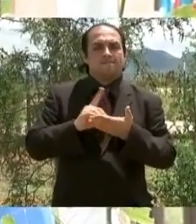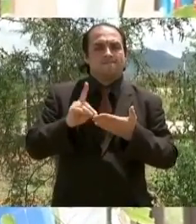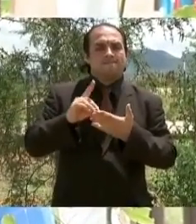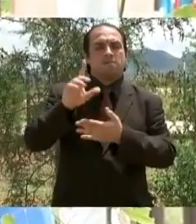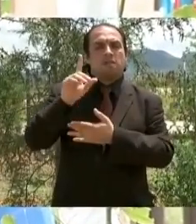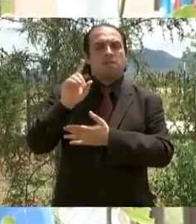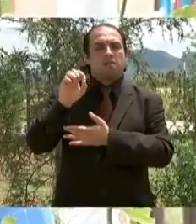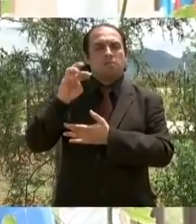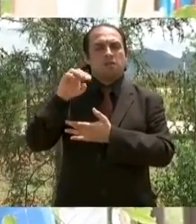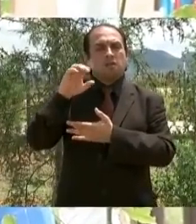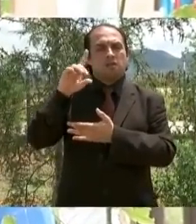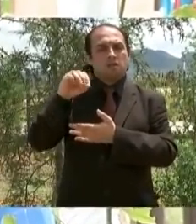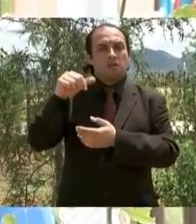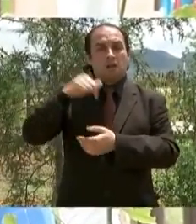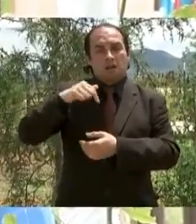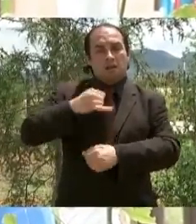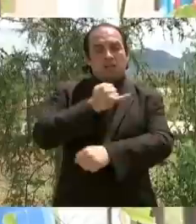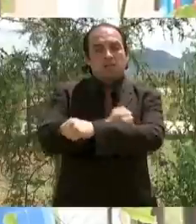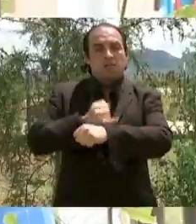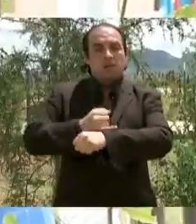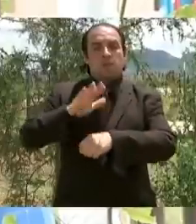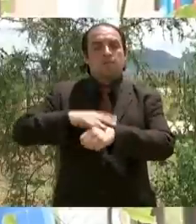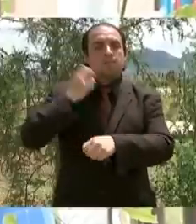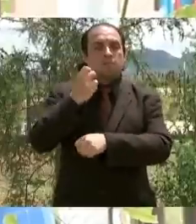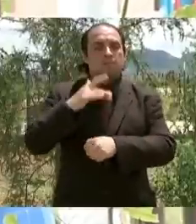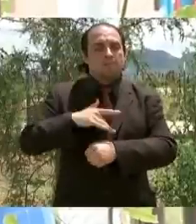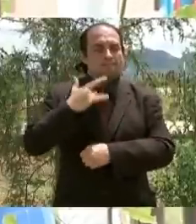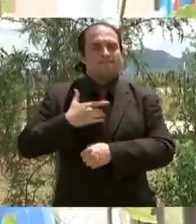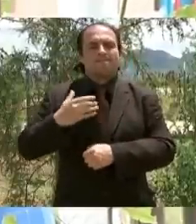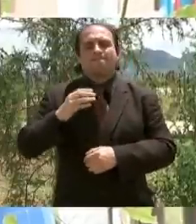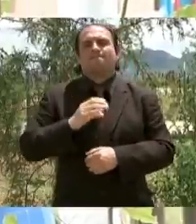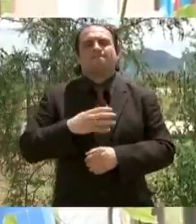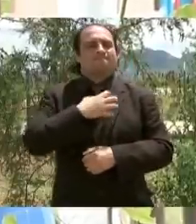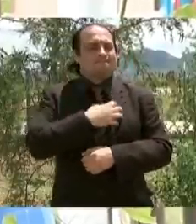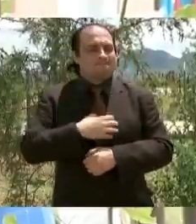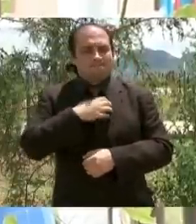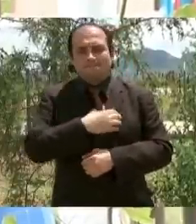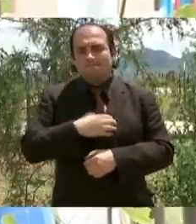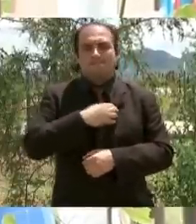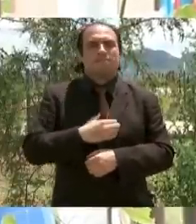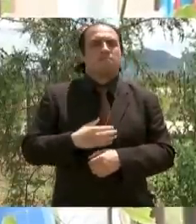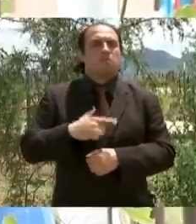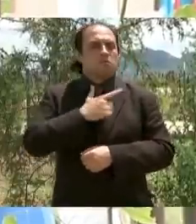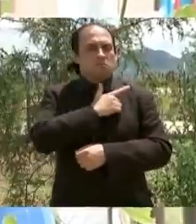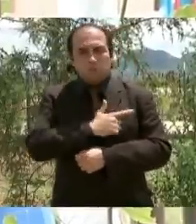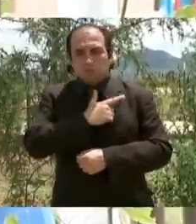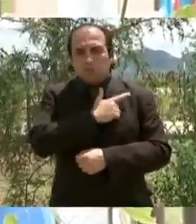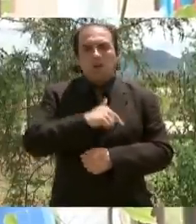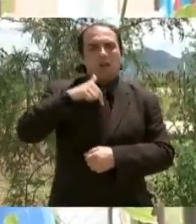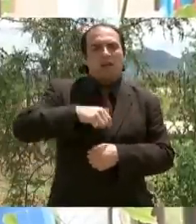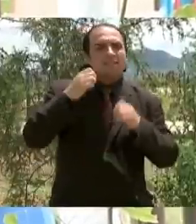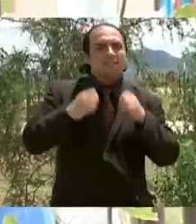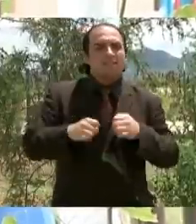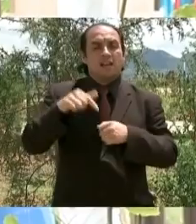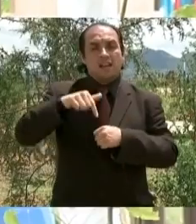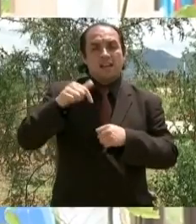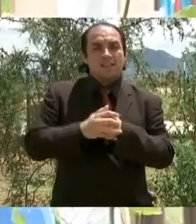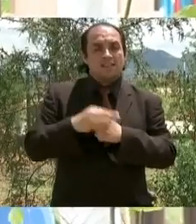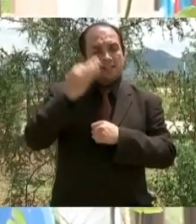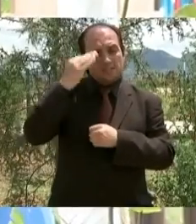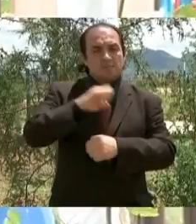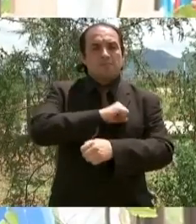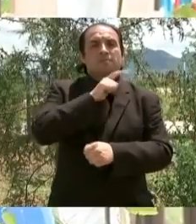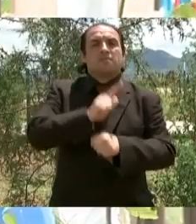Por eso me siento muy contento, muy a gusto de estar aquí en esta circunstancia